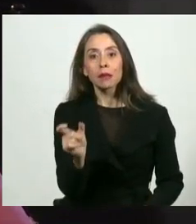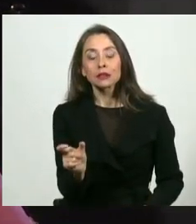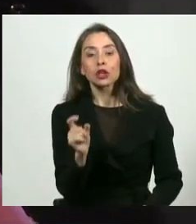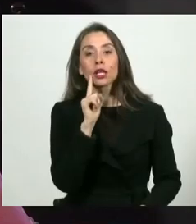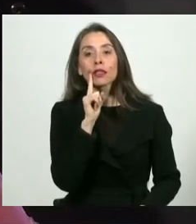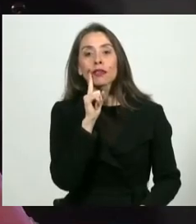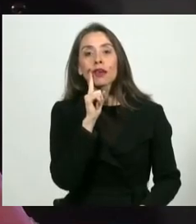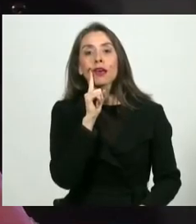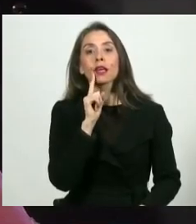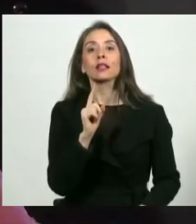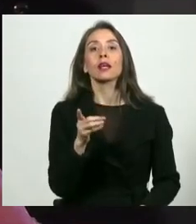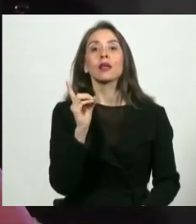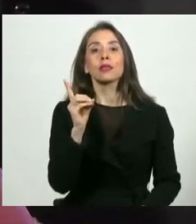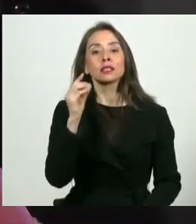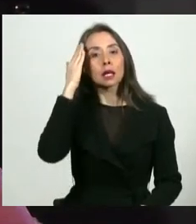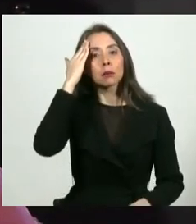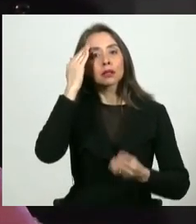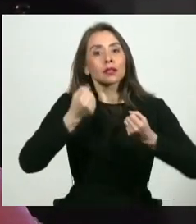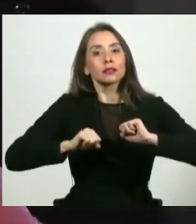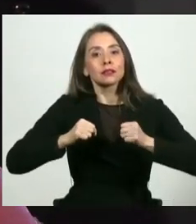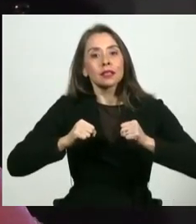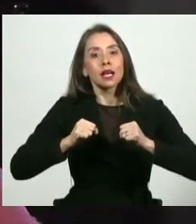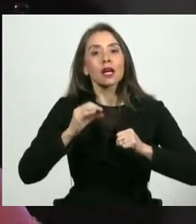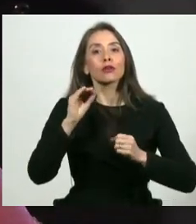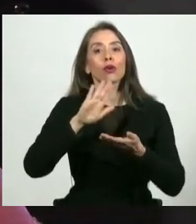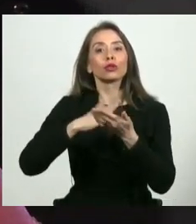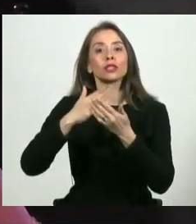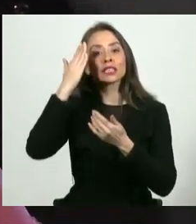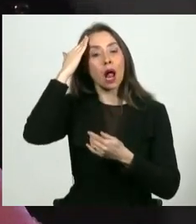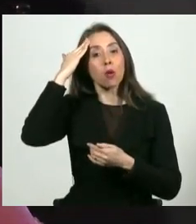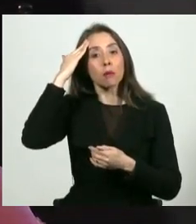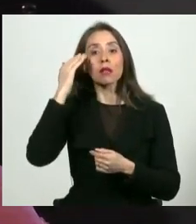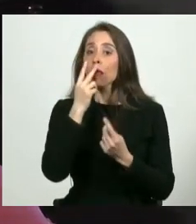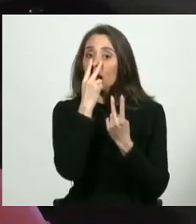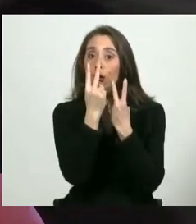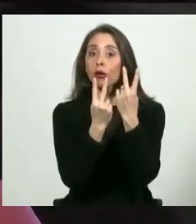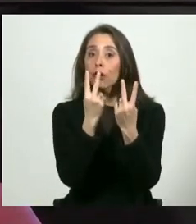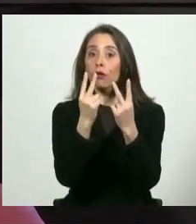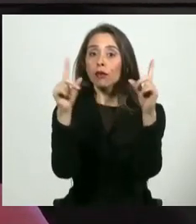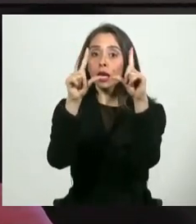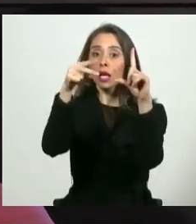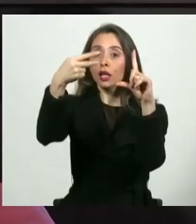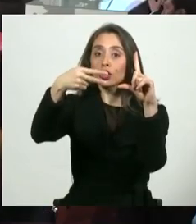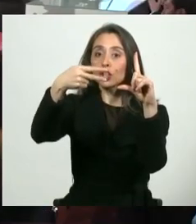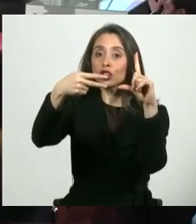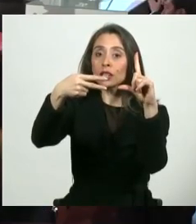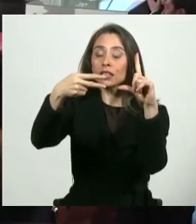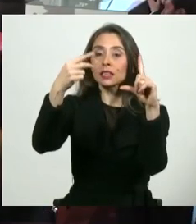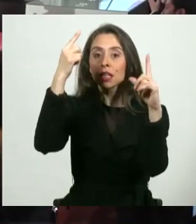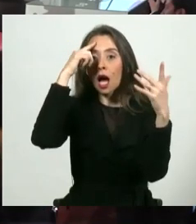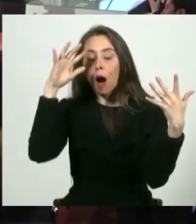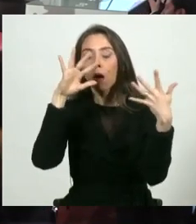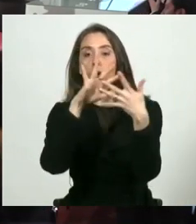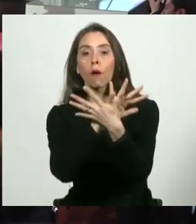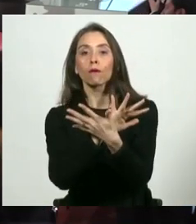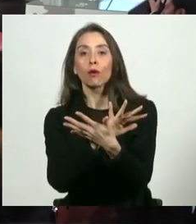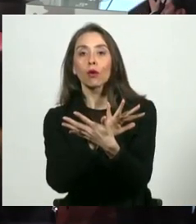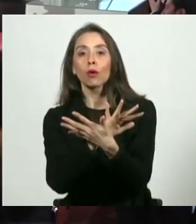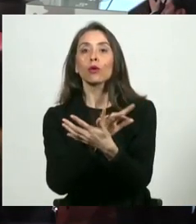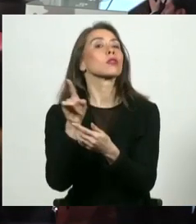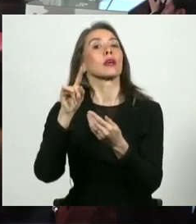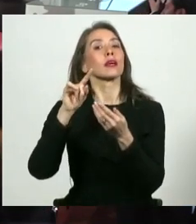alguna discapacidad de origen psiquiátrico o de salud mental. De hecho, uno lo ve en las noticias cuando se confunden muchas veces